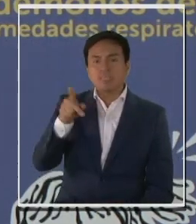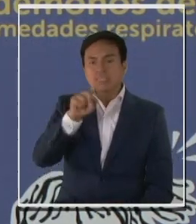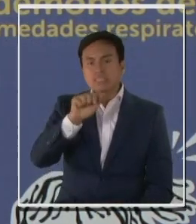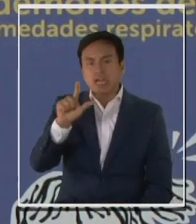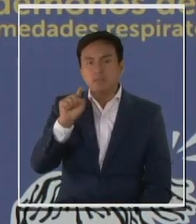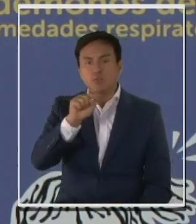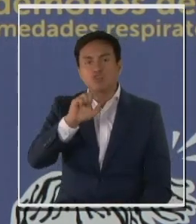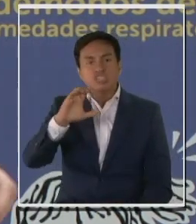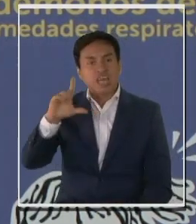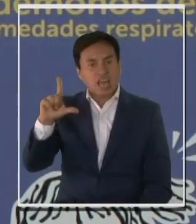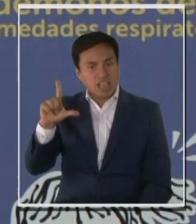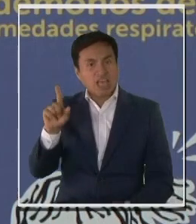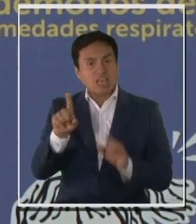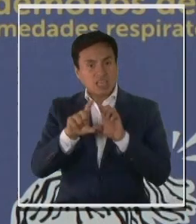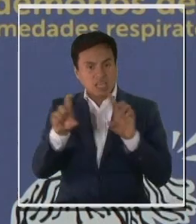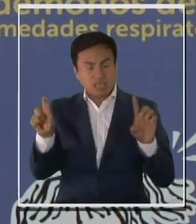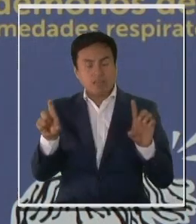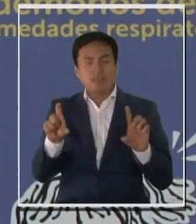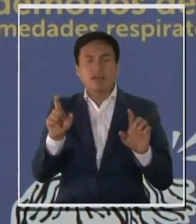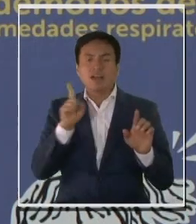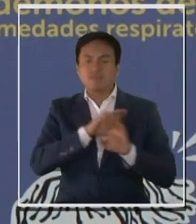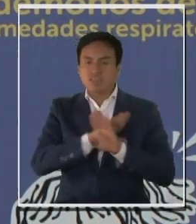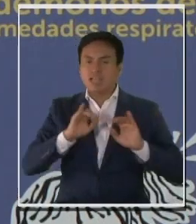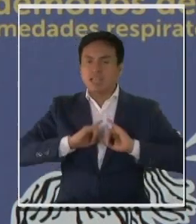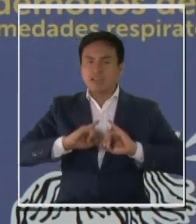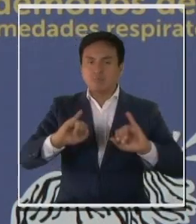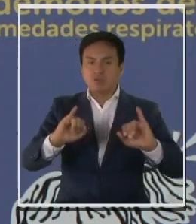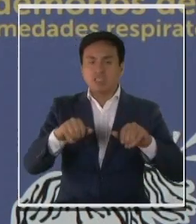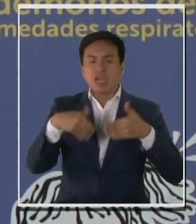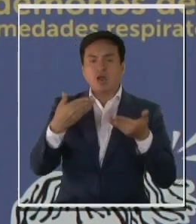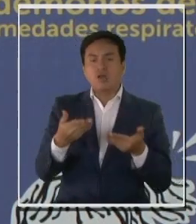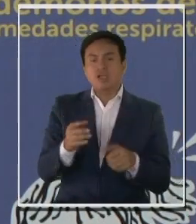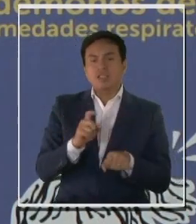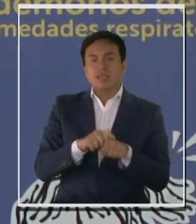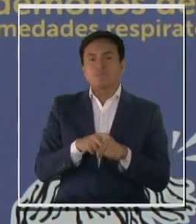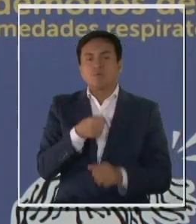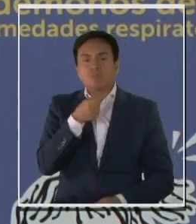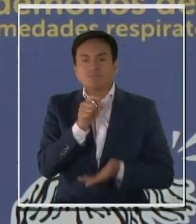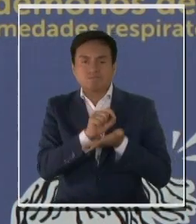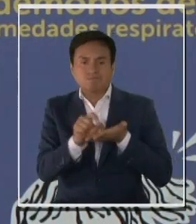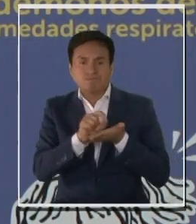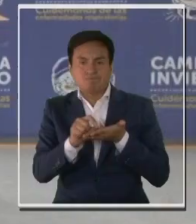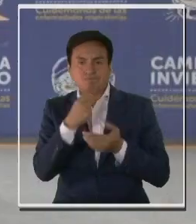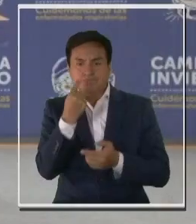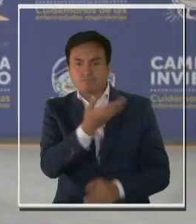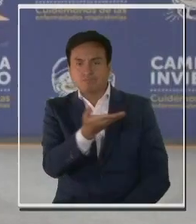www.minsal.cl y con esto llegamos al final del reporte y damos paso a las preguntas de la prensa